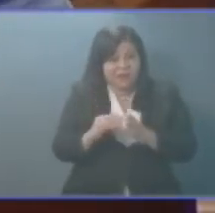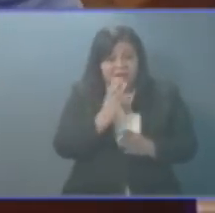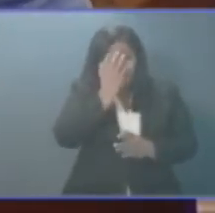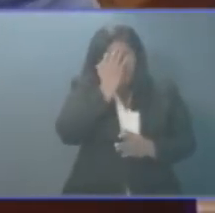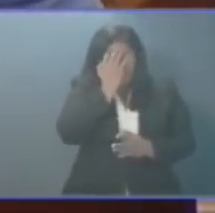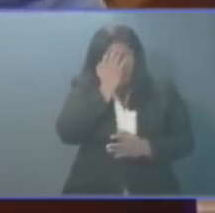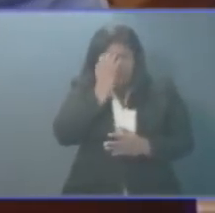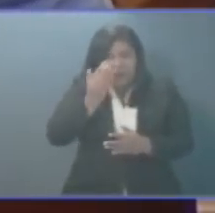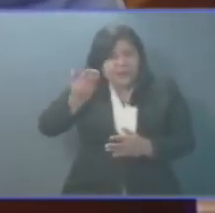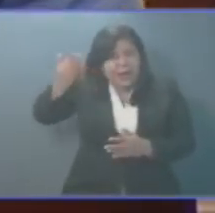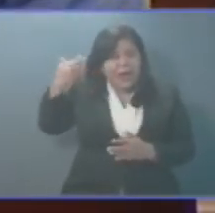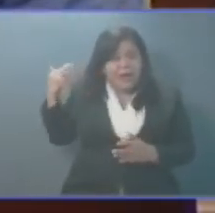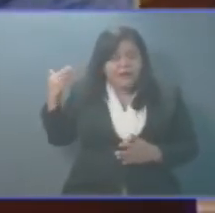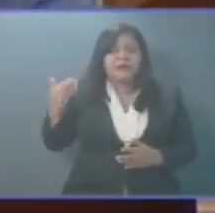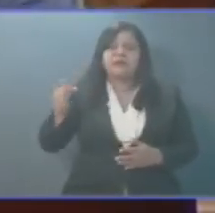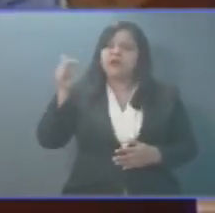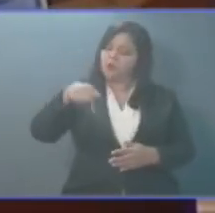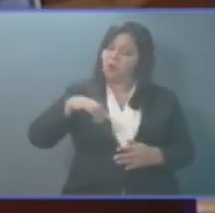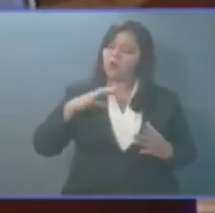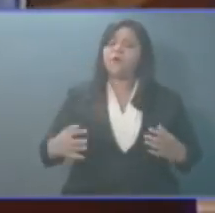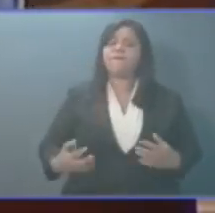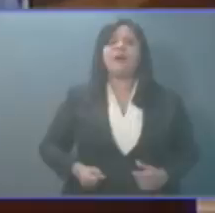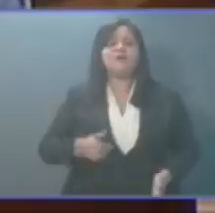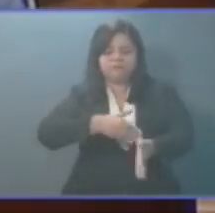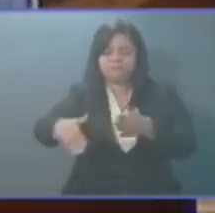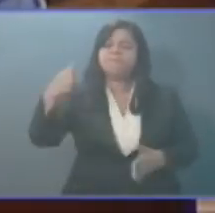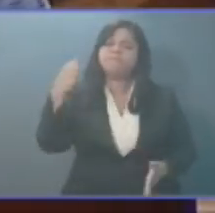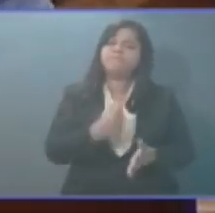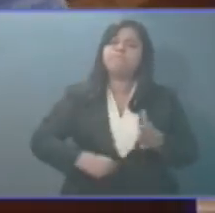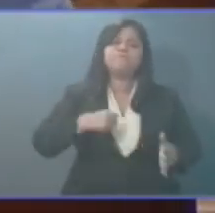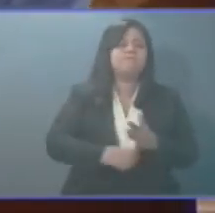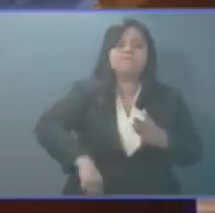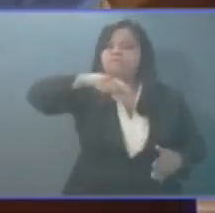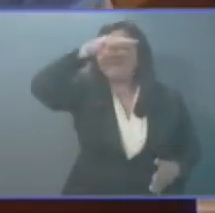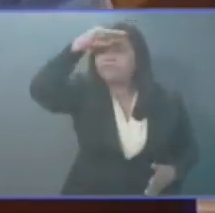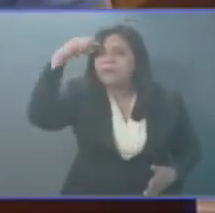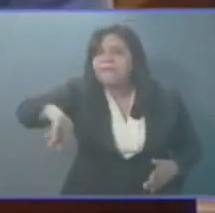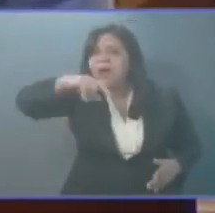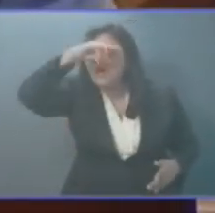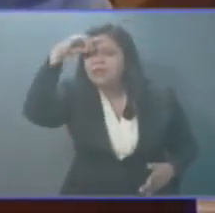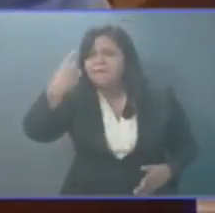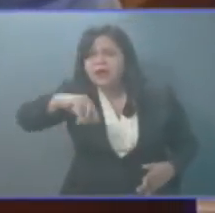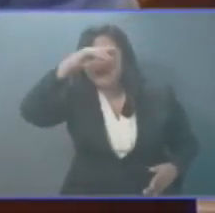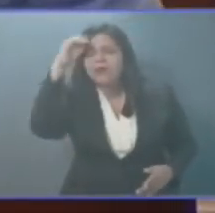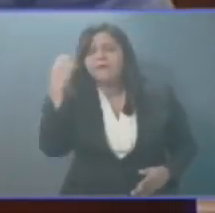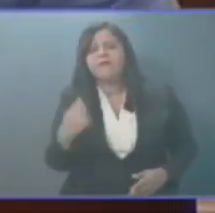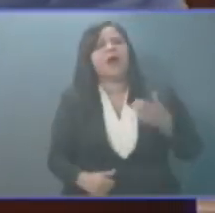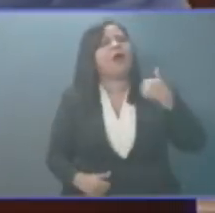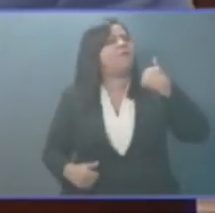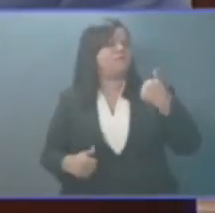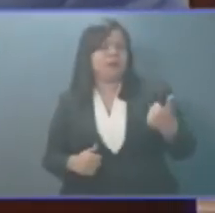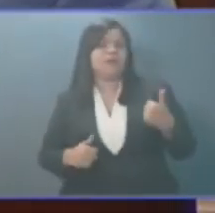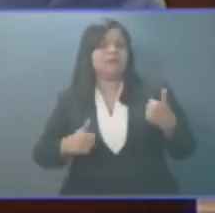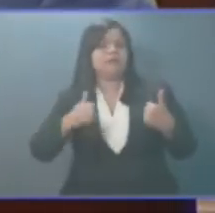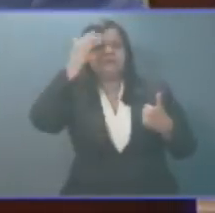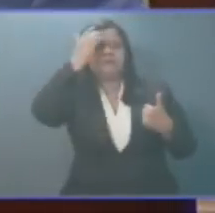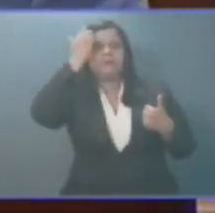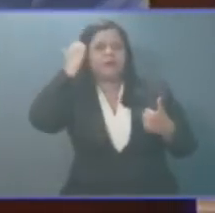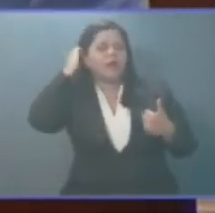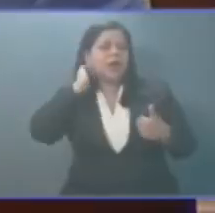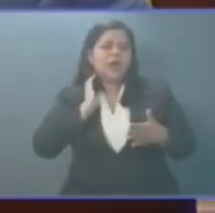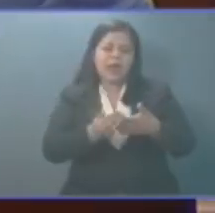pasado, en este gobierno nos pusimos a trabajar y a trabajar bien. En menos de 100